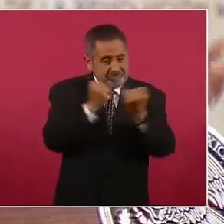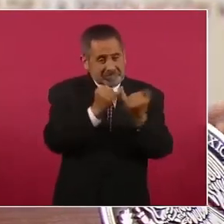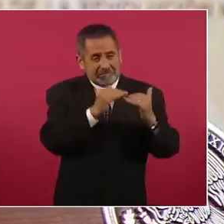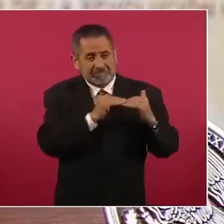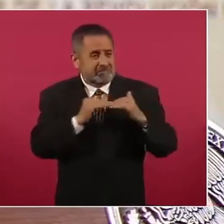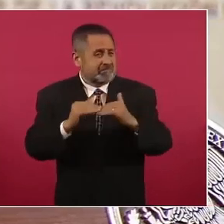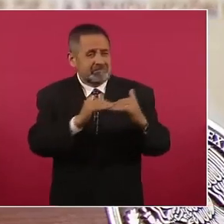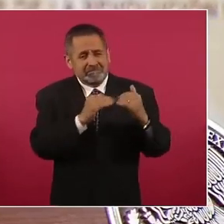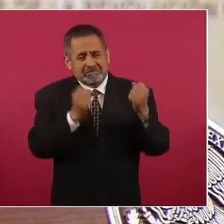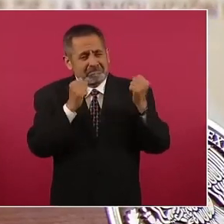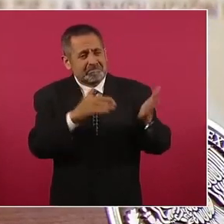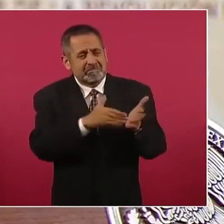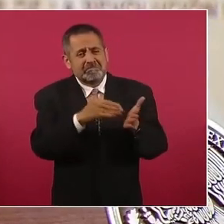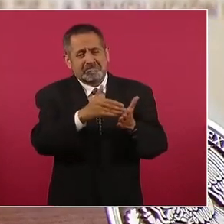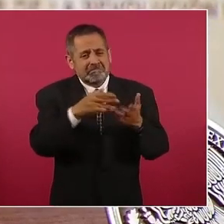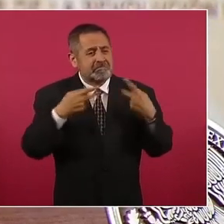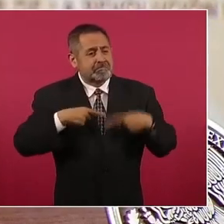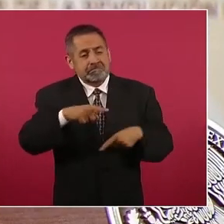millones.